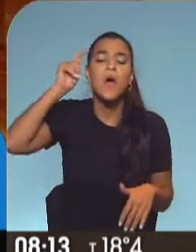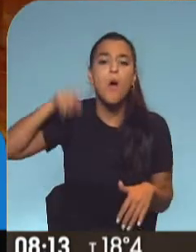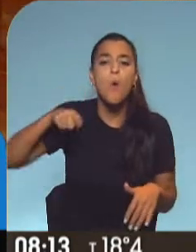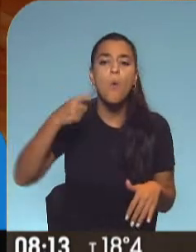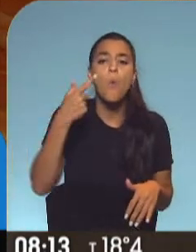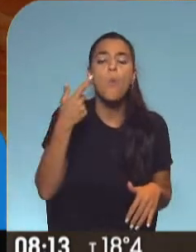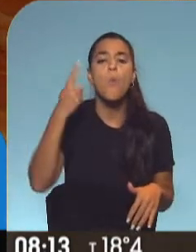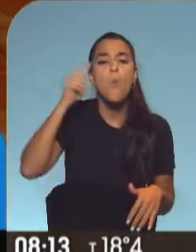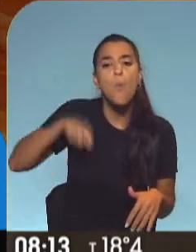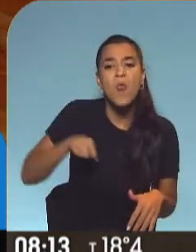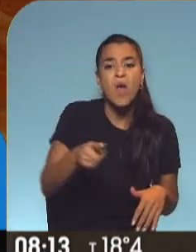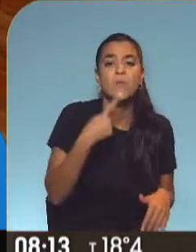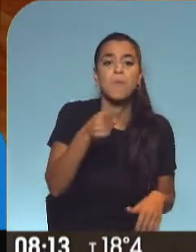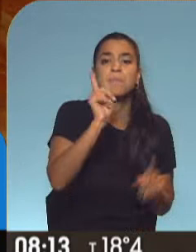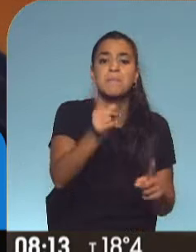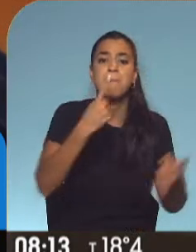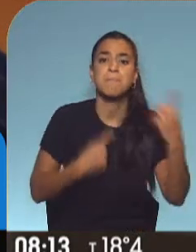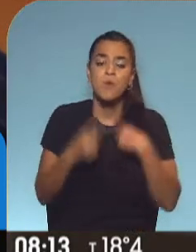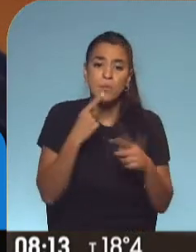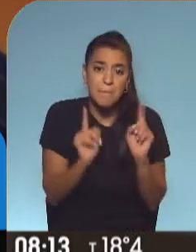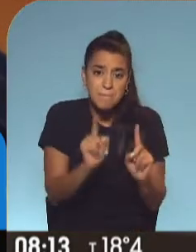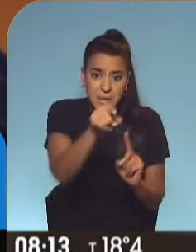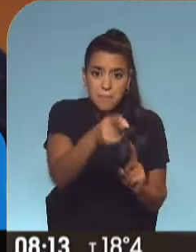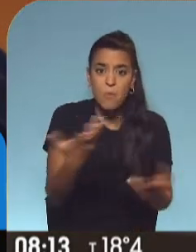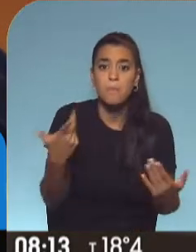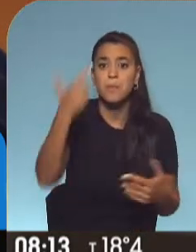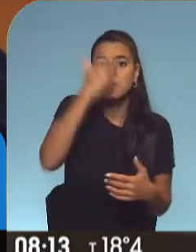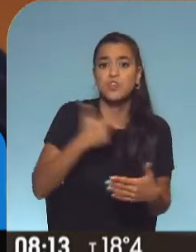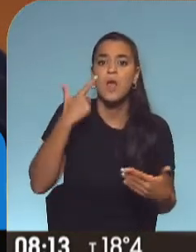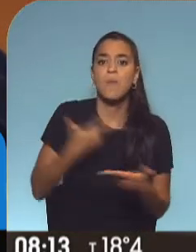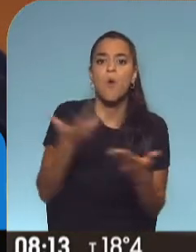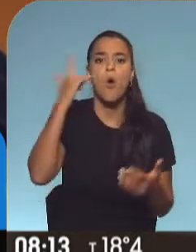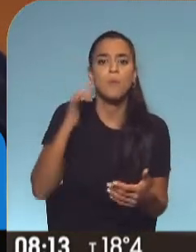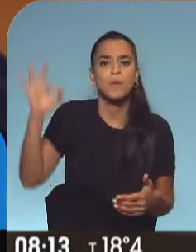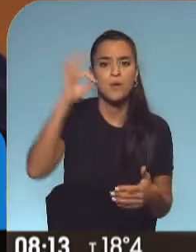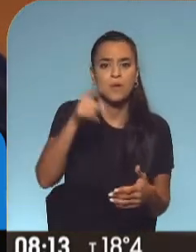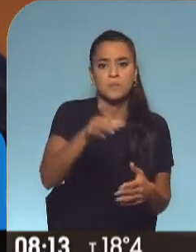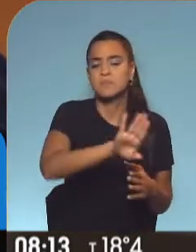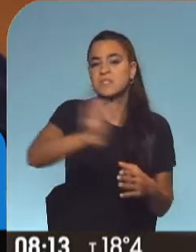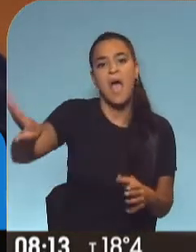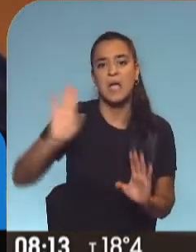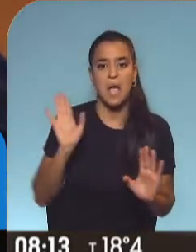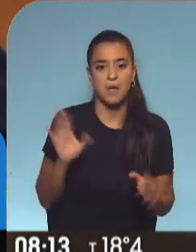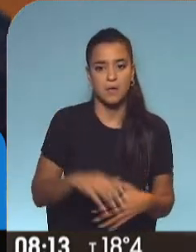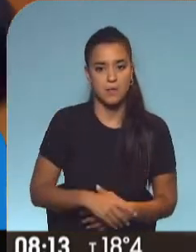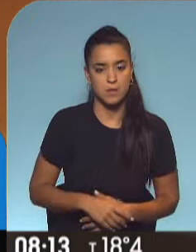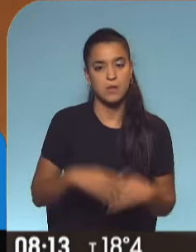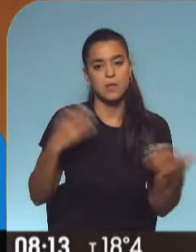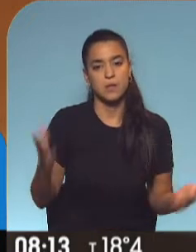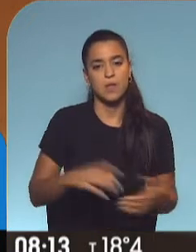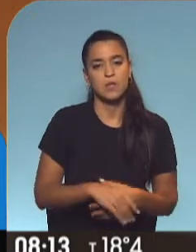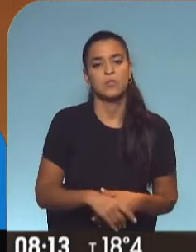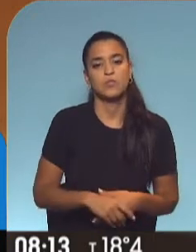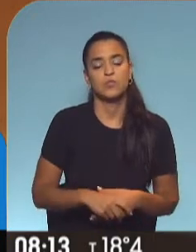las preguntas exactamente que vos has dicho. Y una persona que ha estado expuesta o ya tiene una opinión formada es sacada de ahí. Entonces, los que